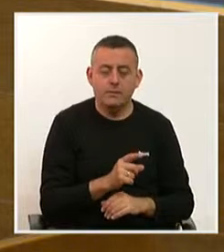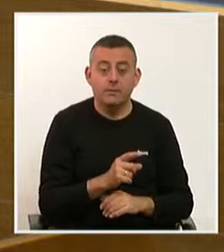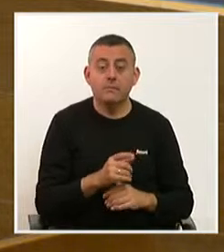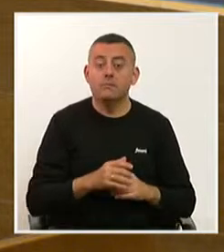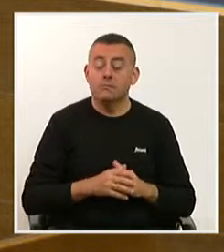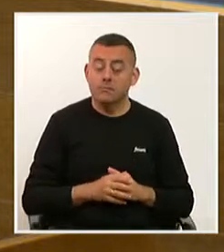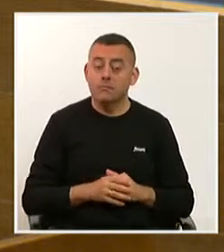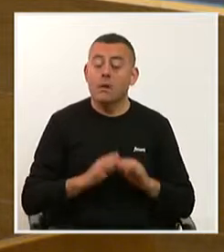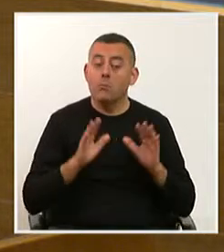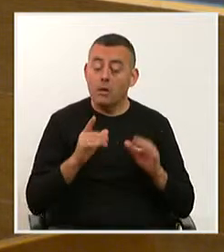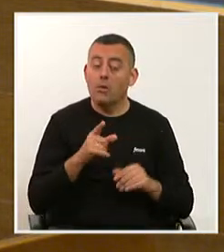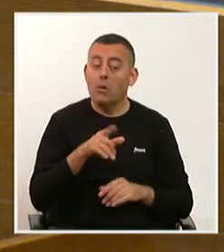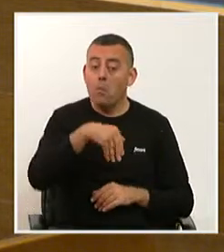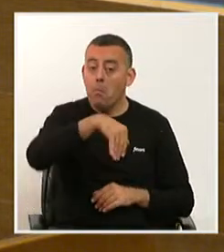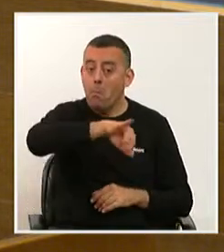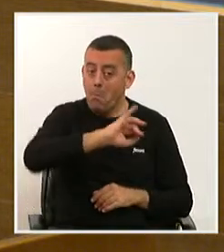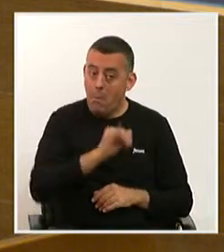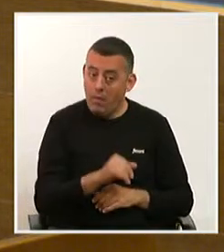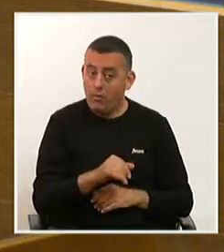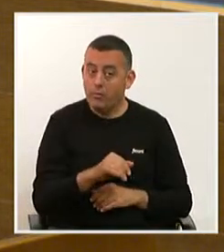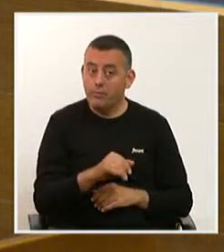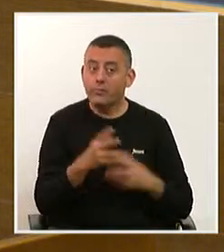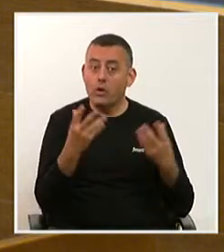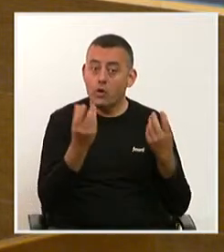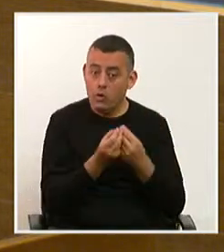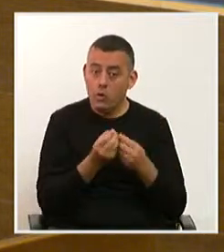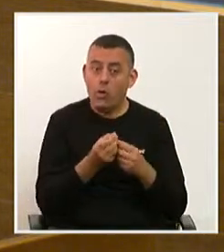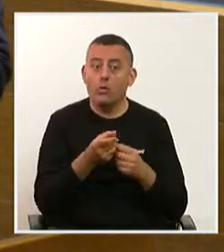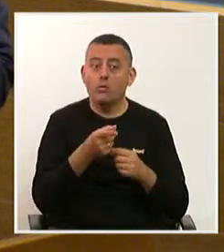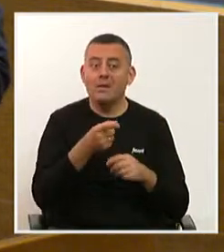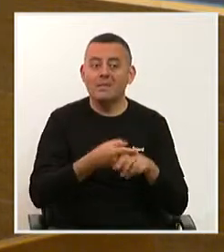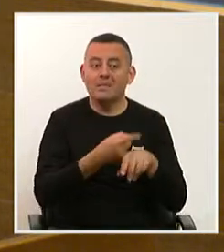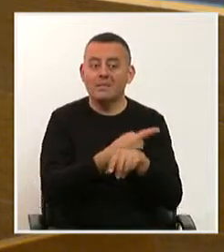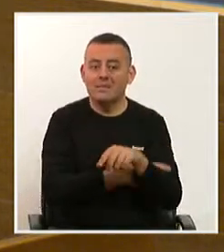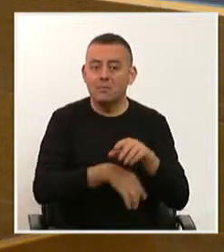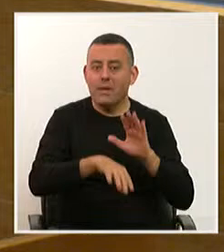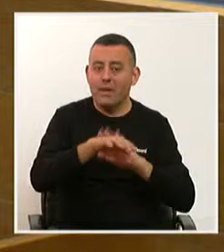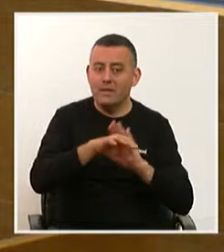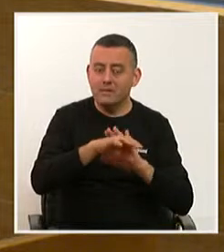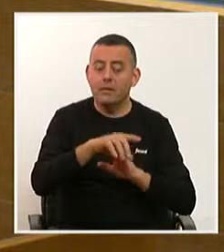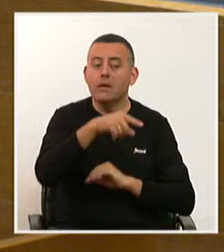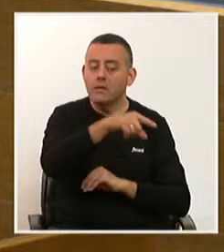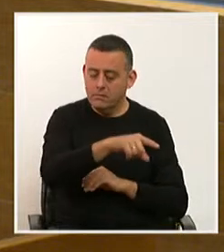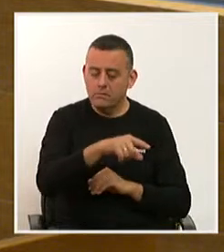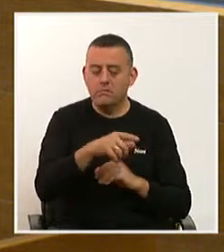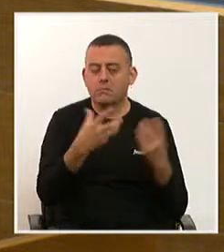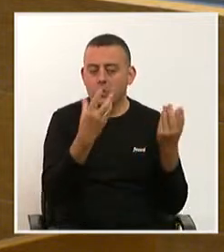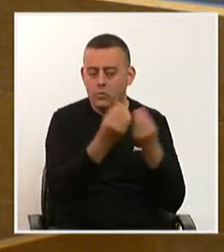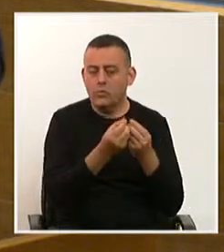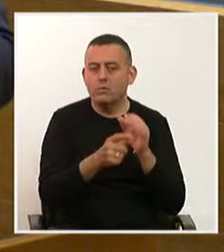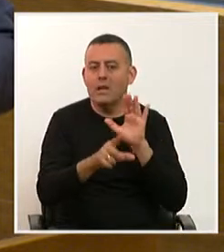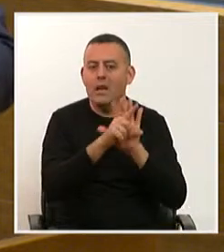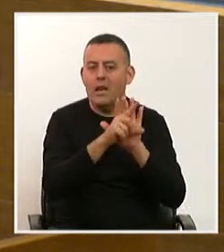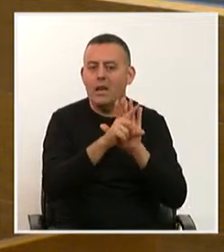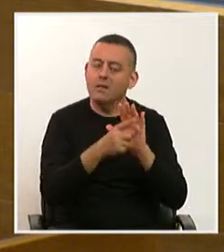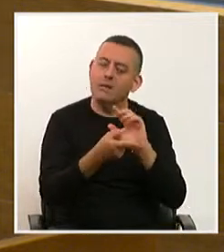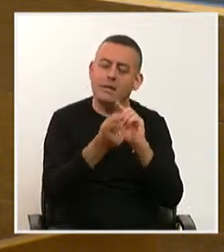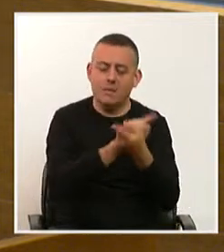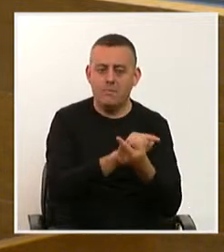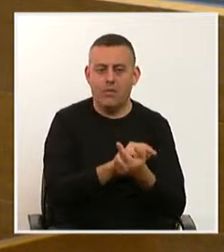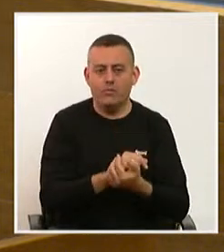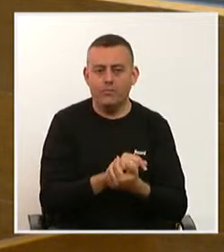señor mazón lo que hizo fue cambiar la ley y por qué lo hace A qué se debe esa urgencia le digo yo y le explico a la